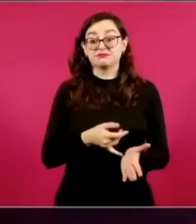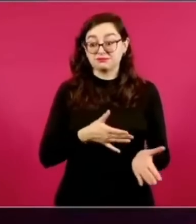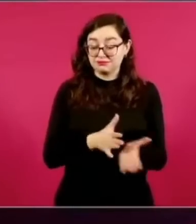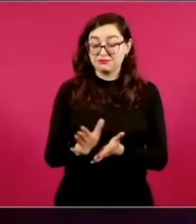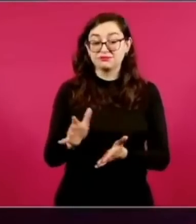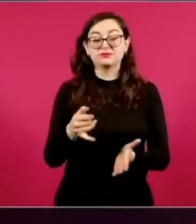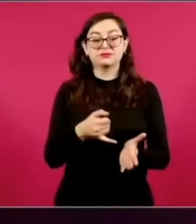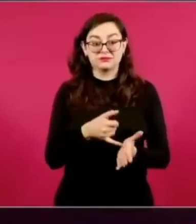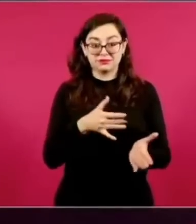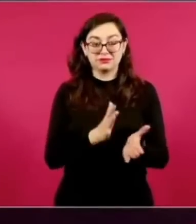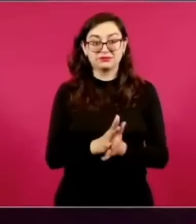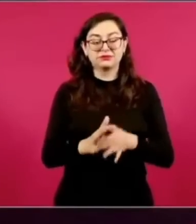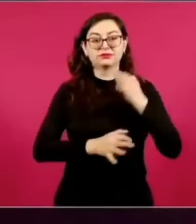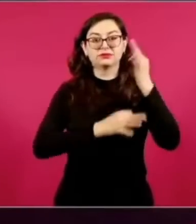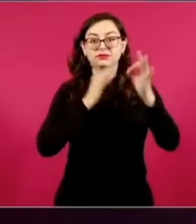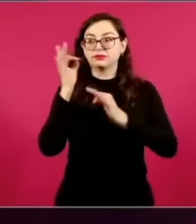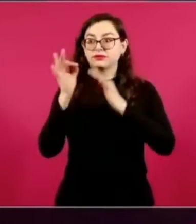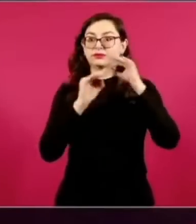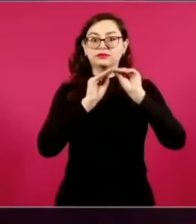como